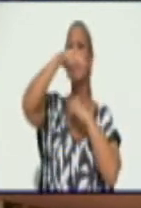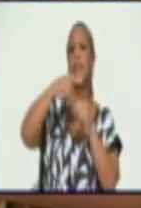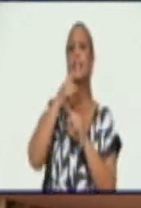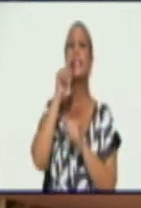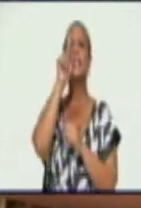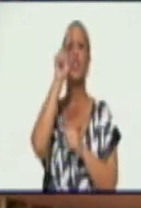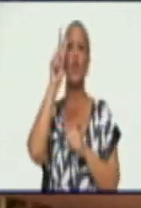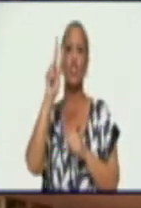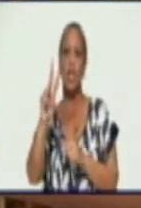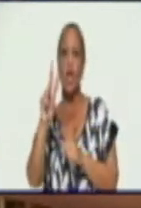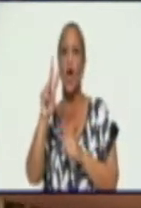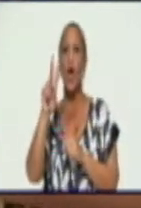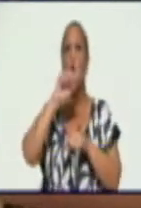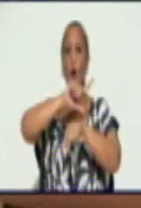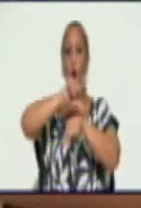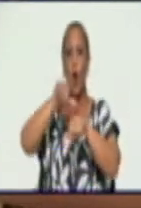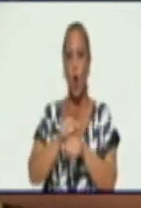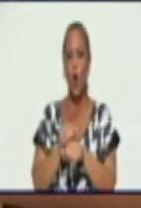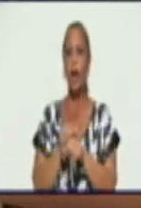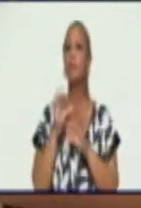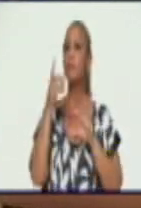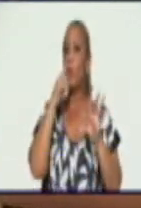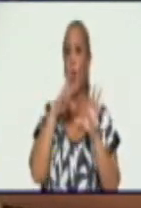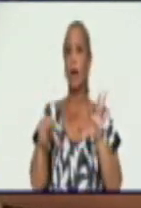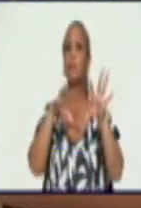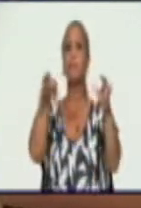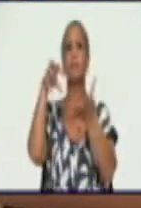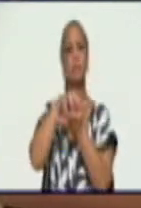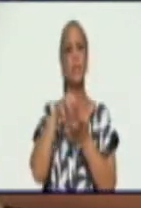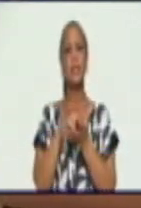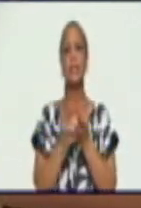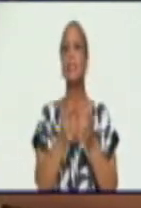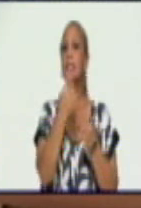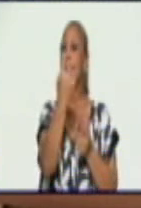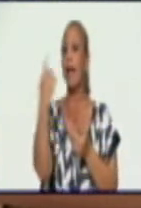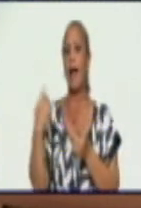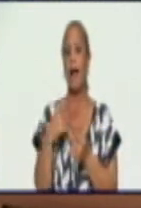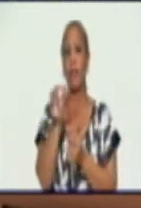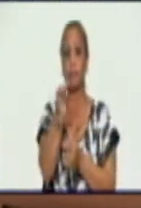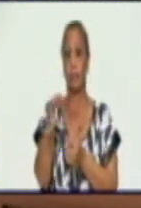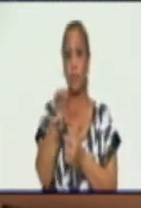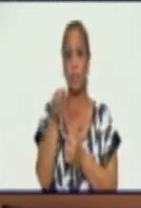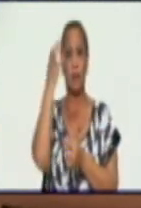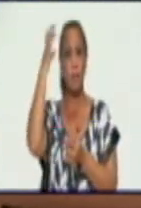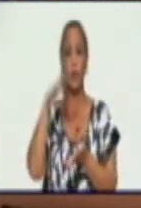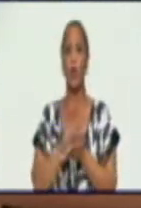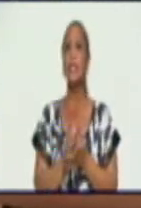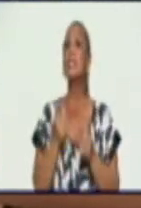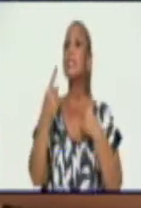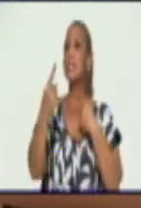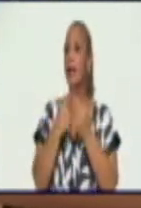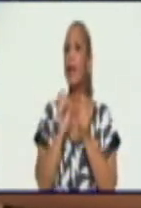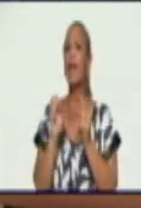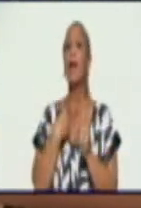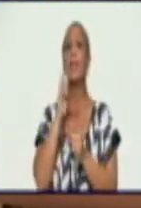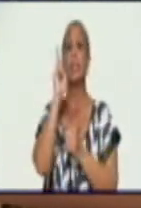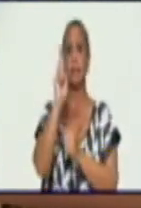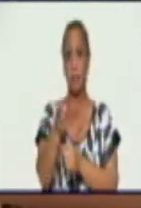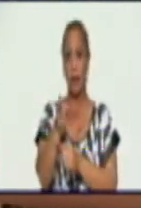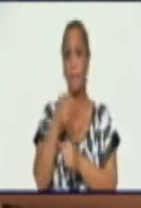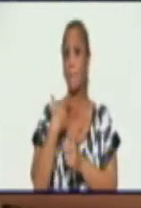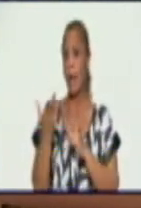definir un local en la sede del gobierno de cada municipio cerca de las principales autoridades para que haya